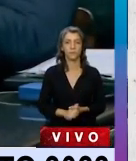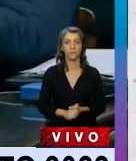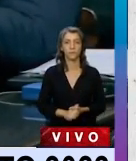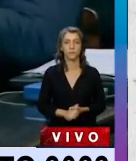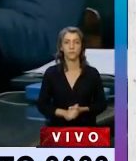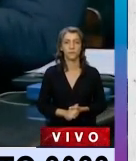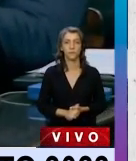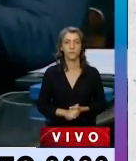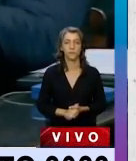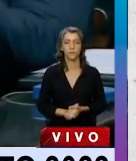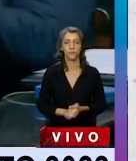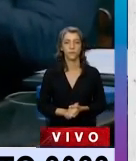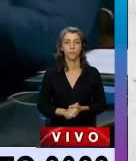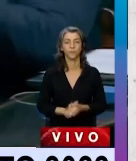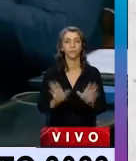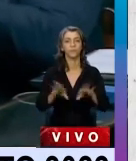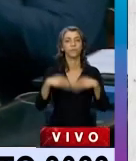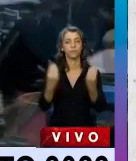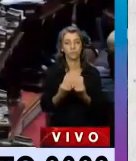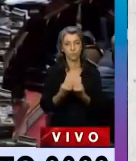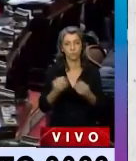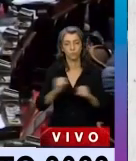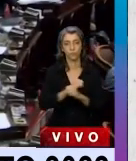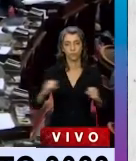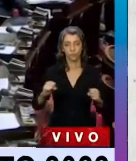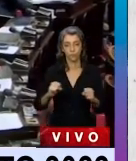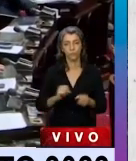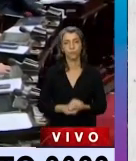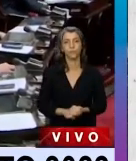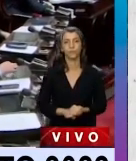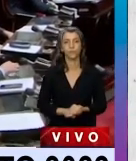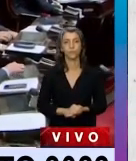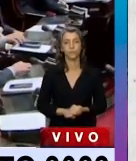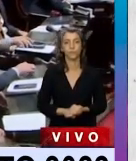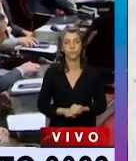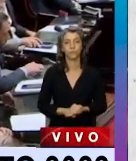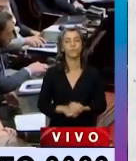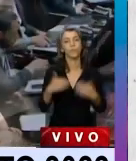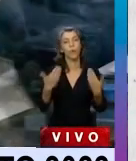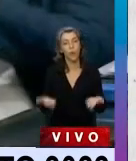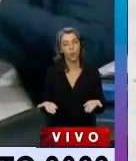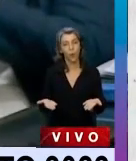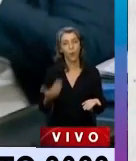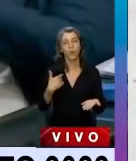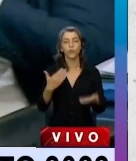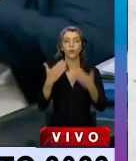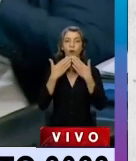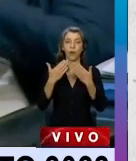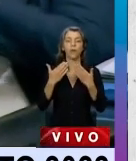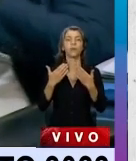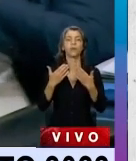poco firme, estar afirmando cuestiones que vengan por ese lado, ¿no? Hay que